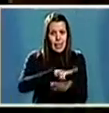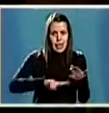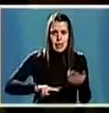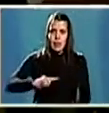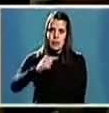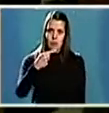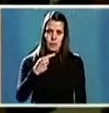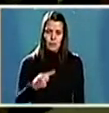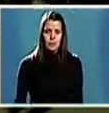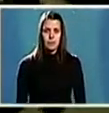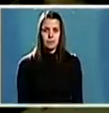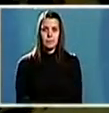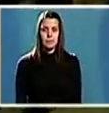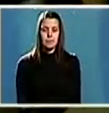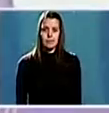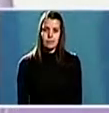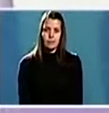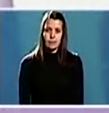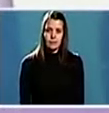comunidade.